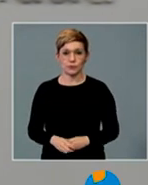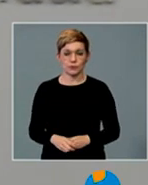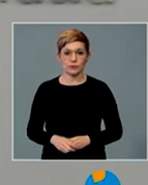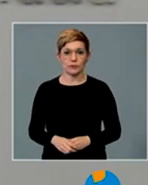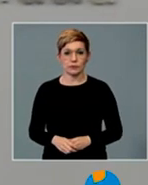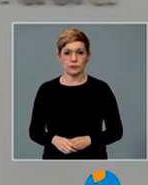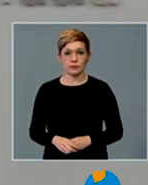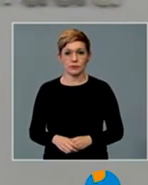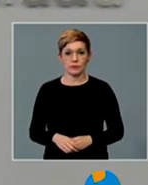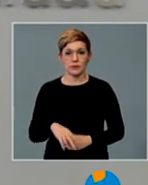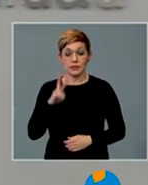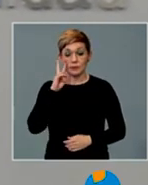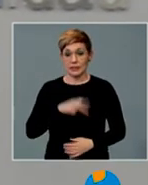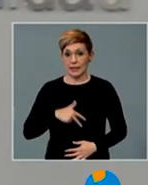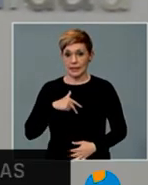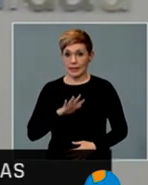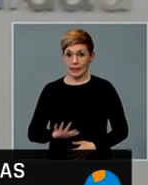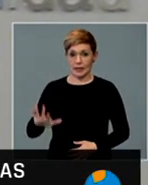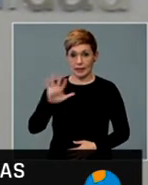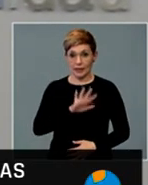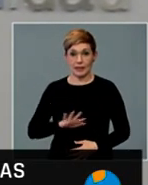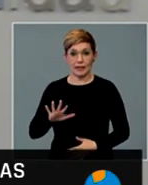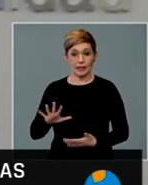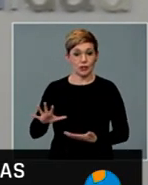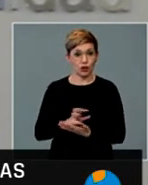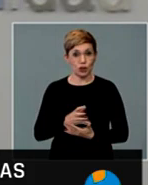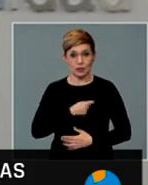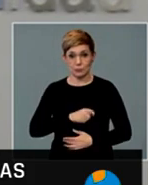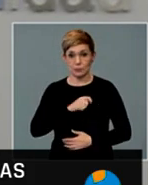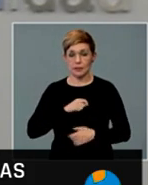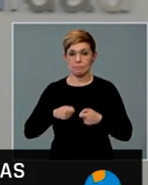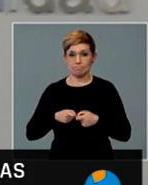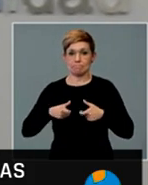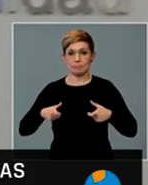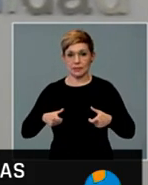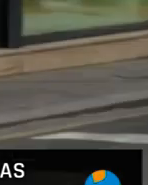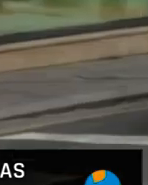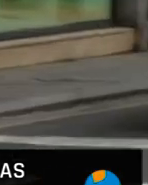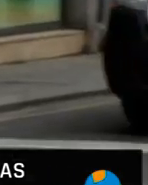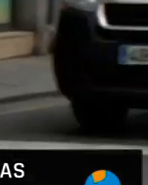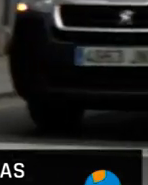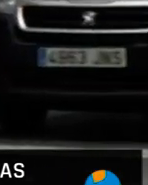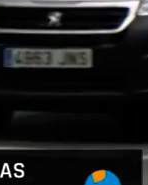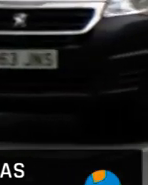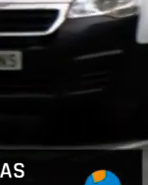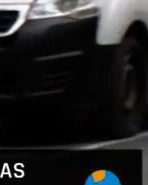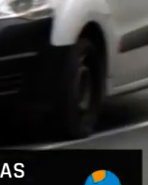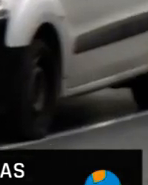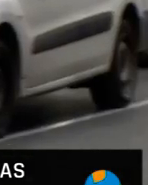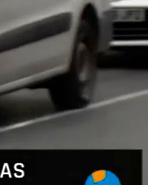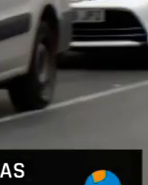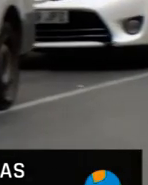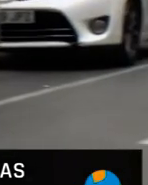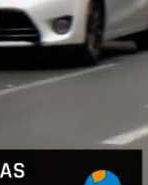Estamos asistiendo a un repunte general de los casos de contagio en todo el territorio nacional. Sube la incidencia de forma generalizada en toda